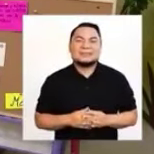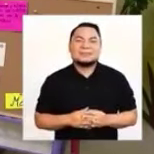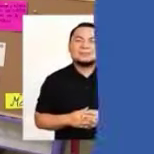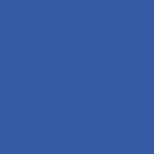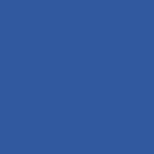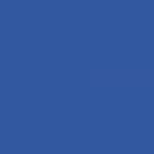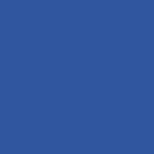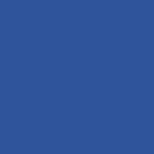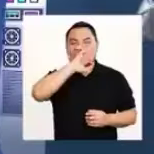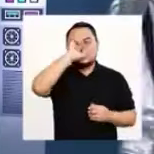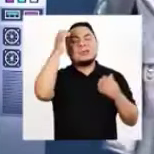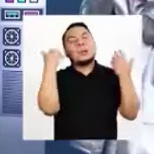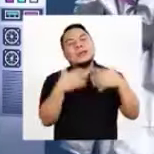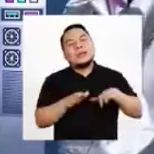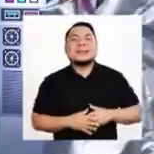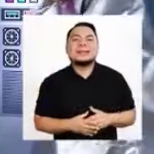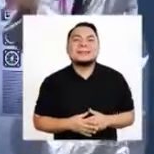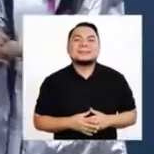juntos!